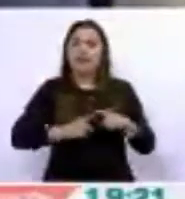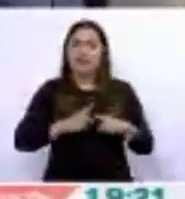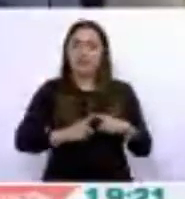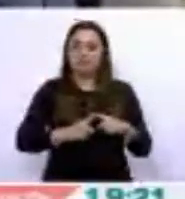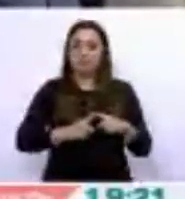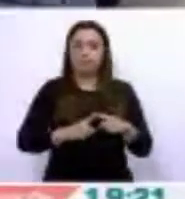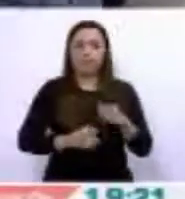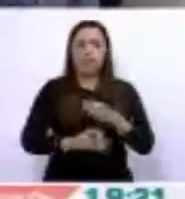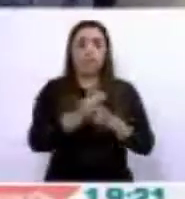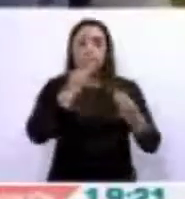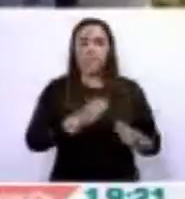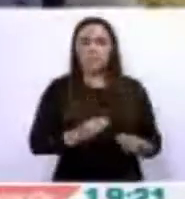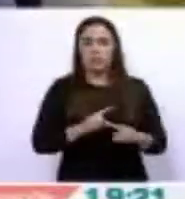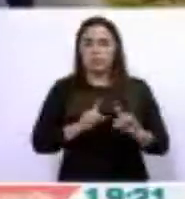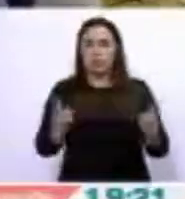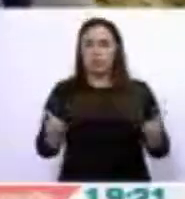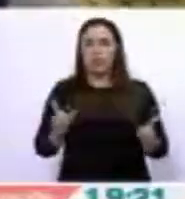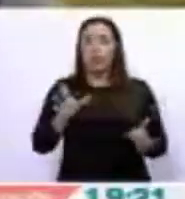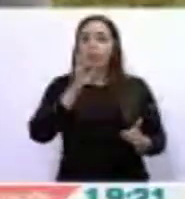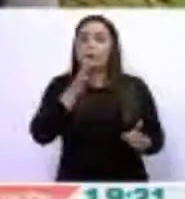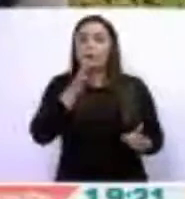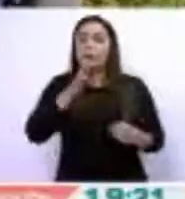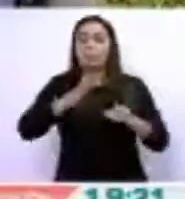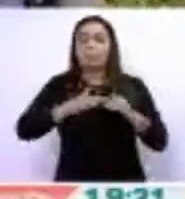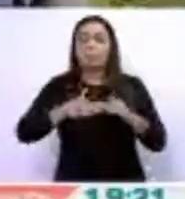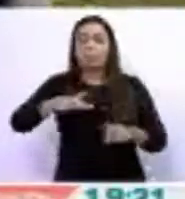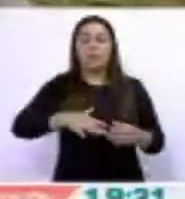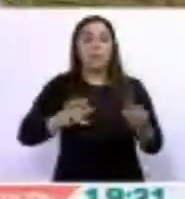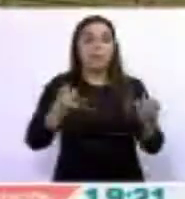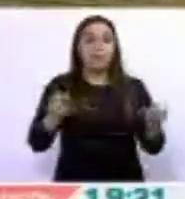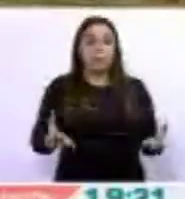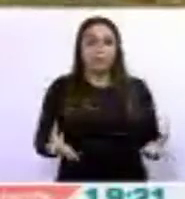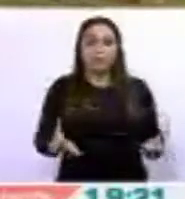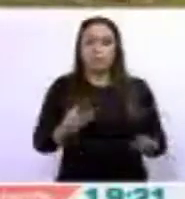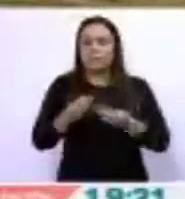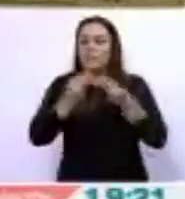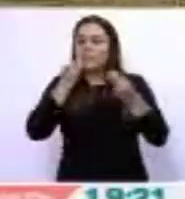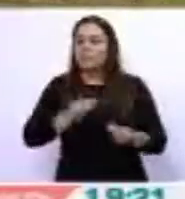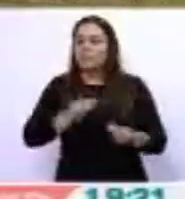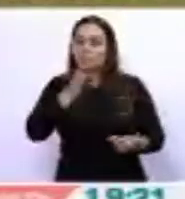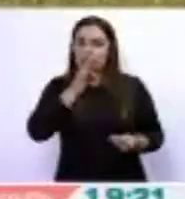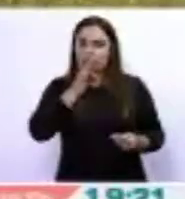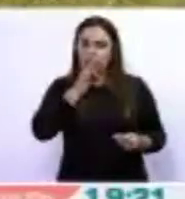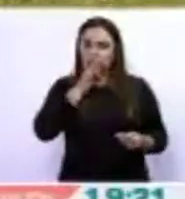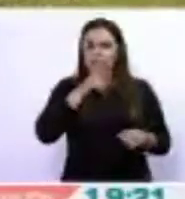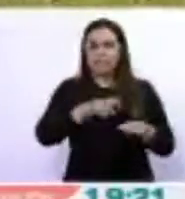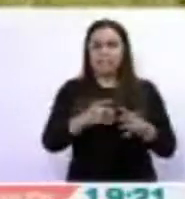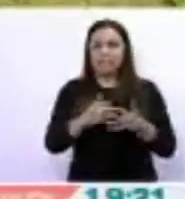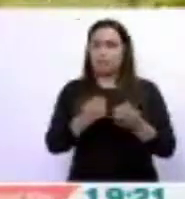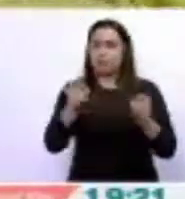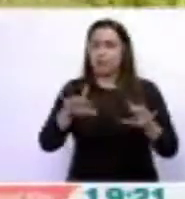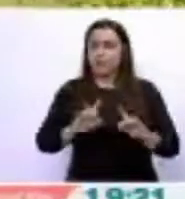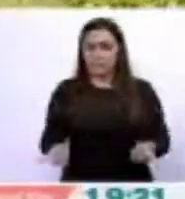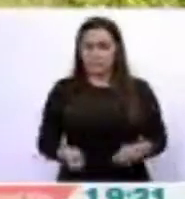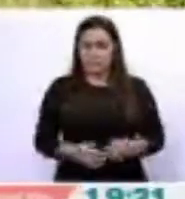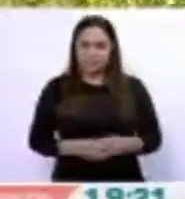gran producción, porque por lo menos en la zona temprana no ha cuajado todas las variedades como debería ser. Y